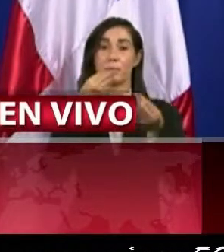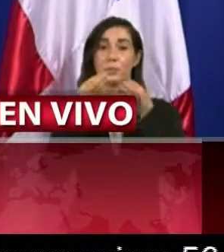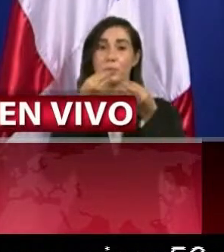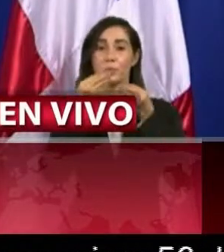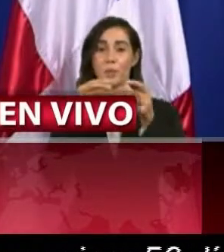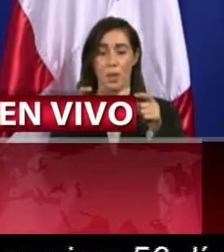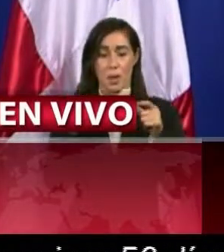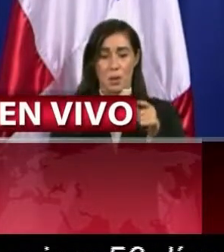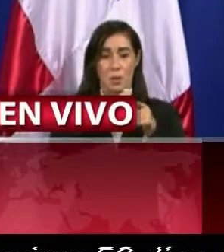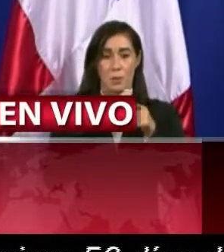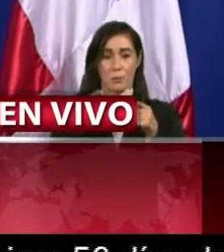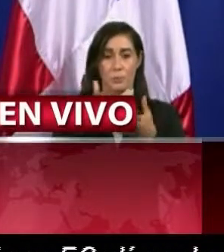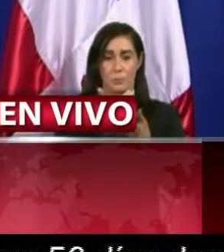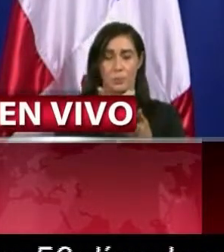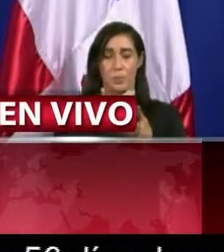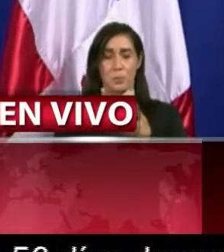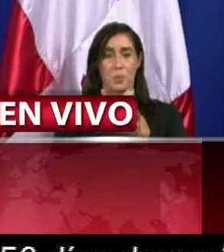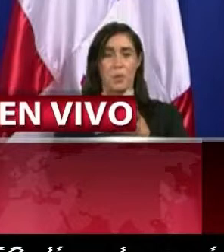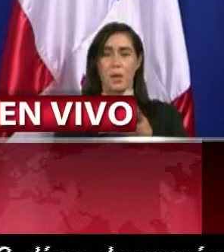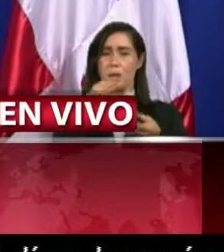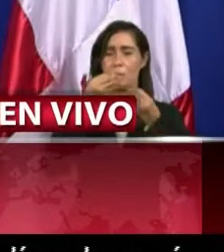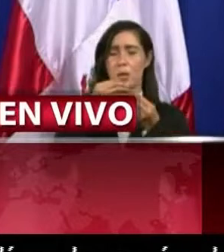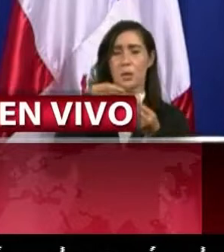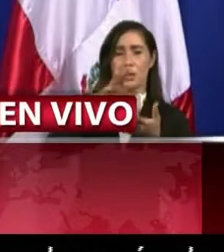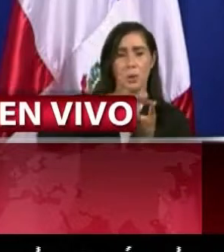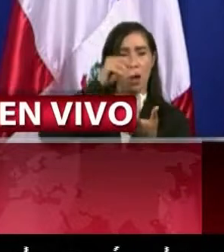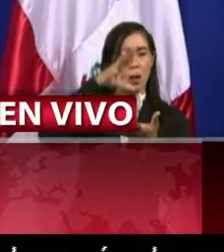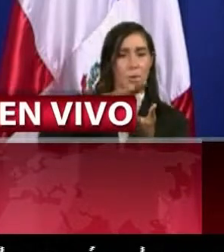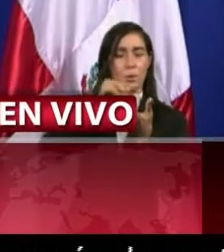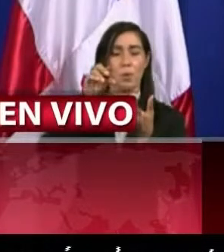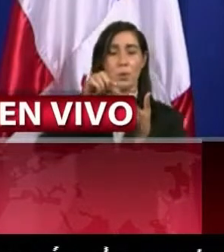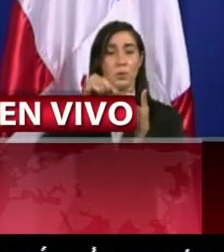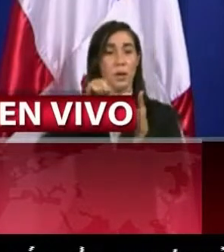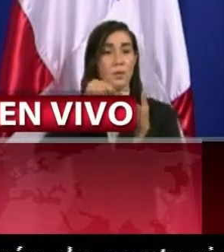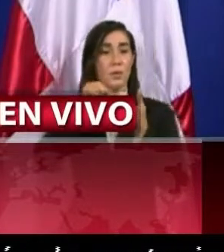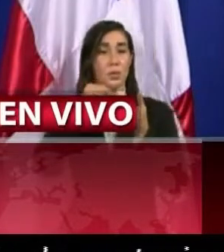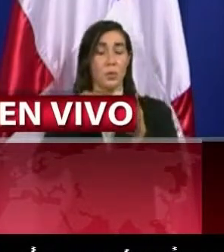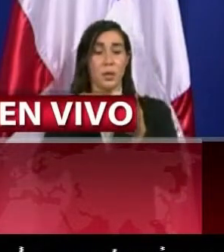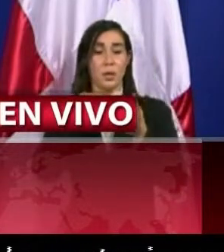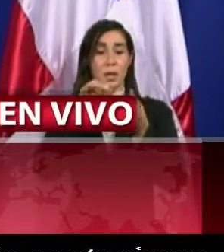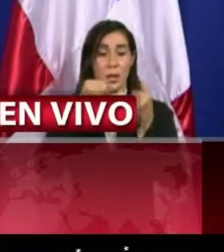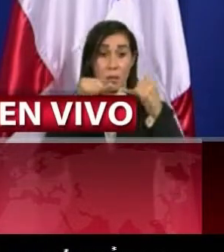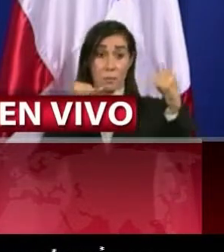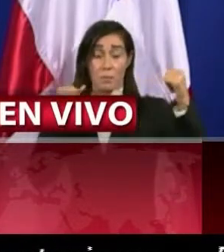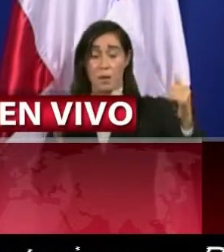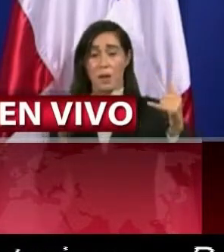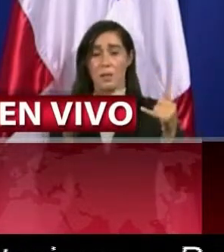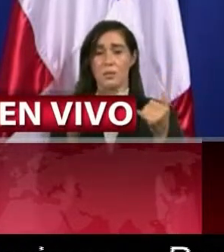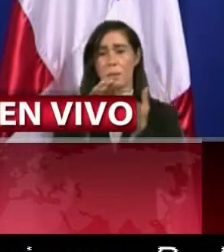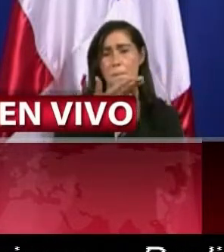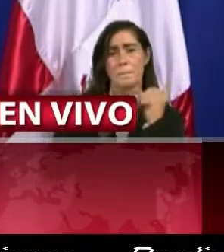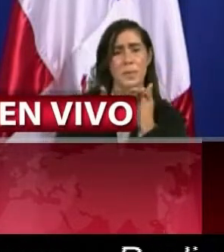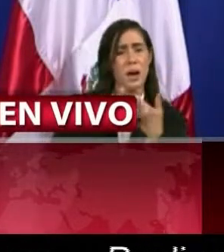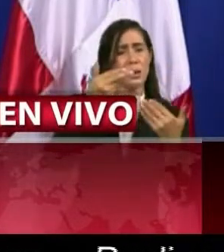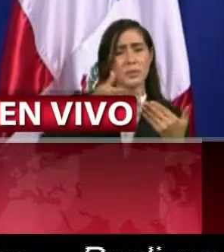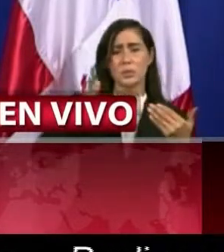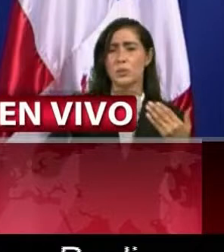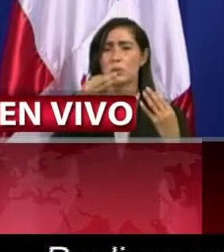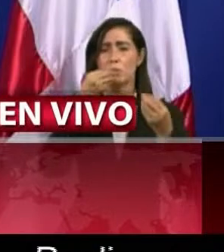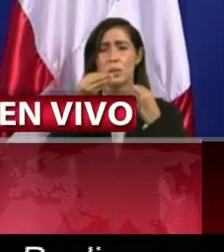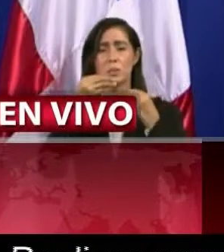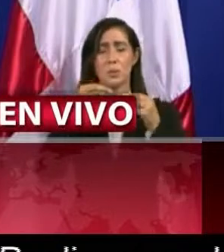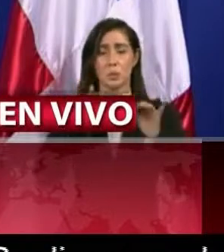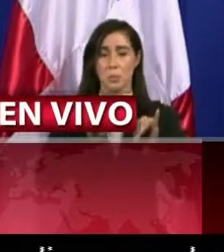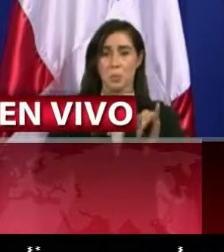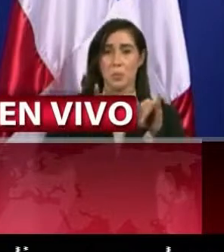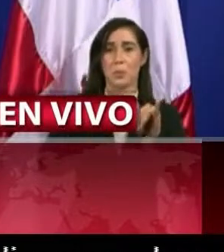alimentos. Esto es arroz, granos, pastas, proteínas de distintos tipos, pan y otros alimentos